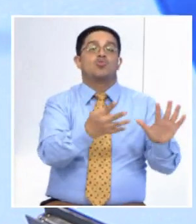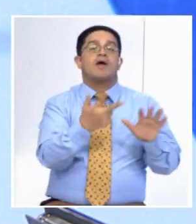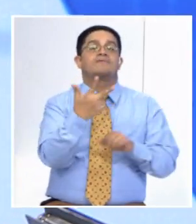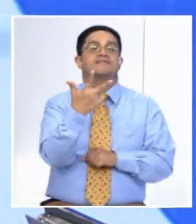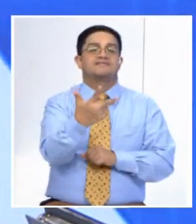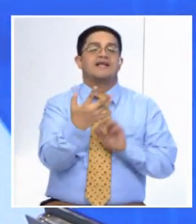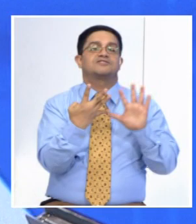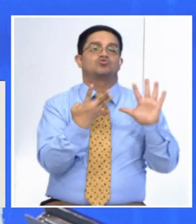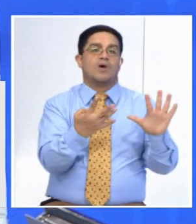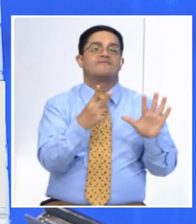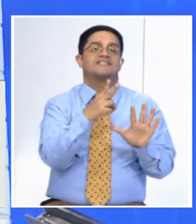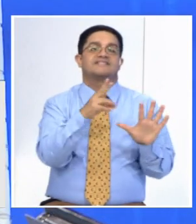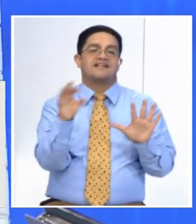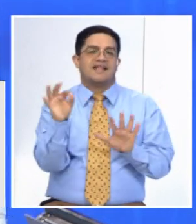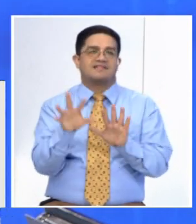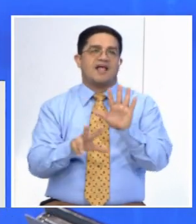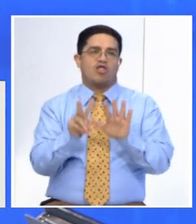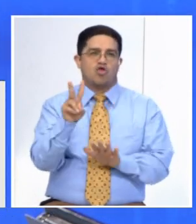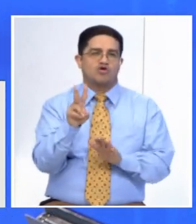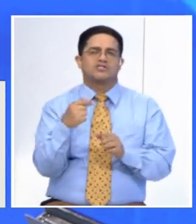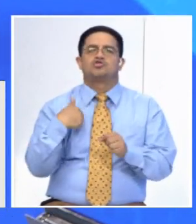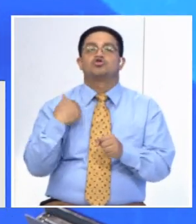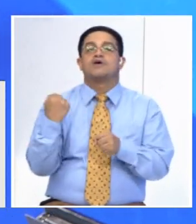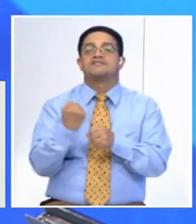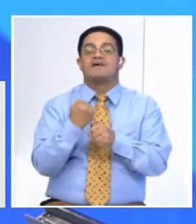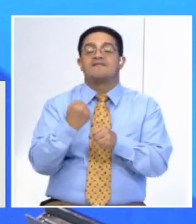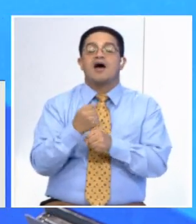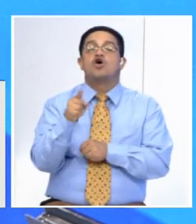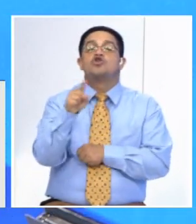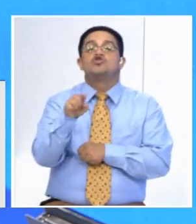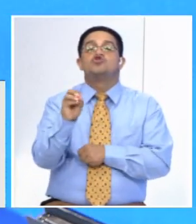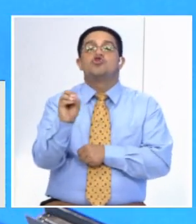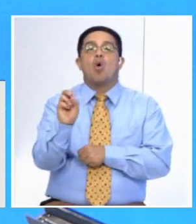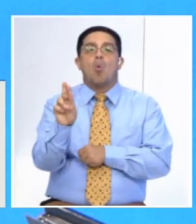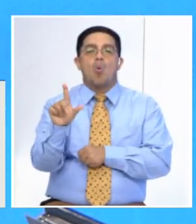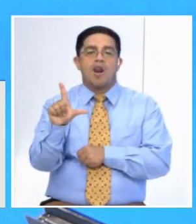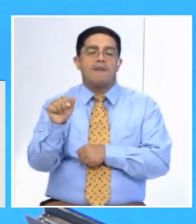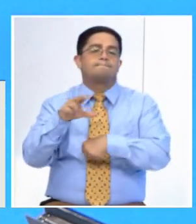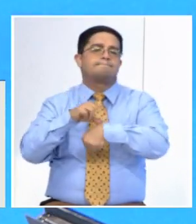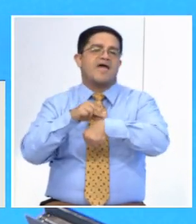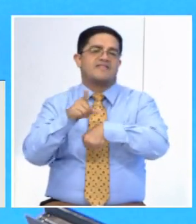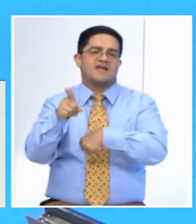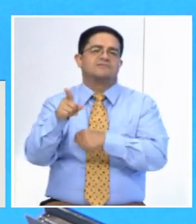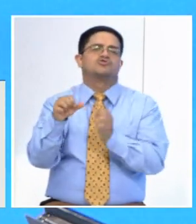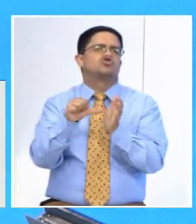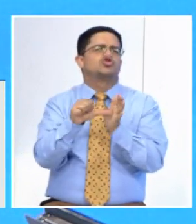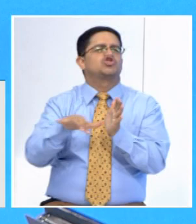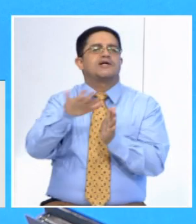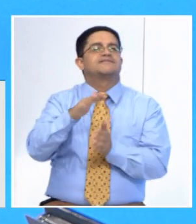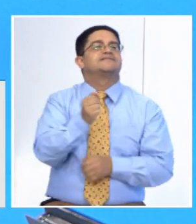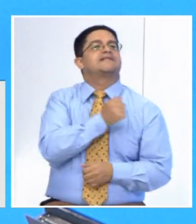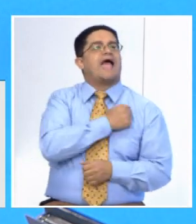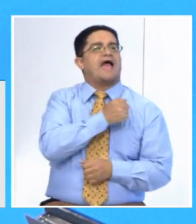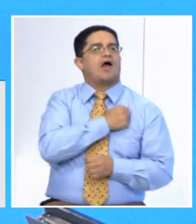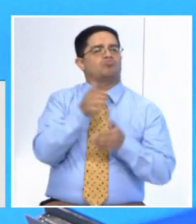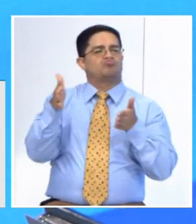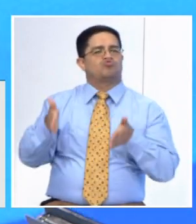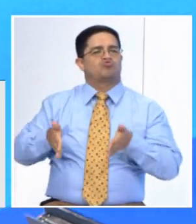0412-939-7012 y me encuentro en Soul Medical Center, eso queda en El Rosal, en Torre